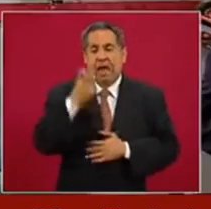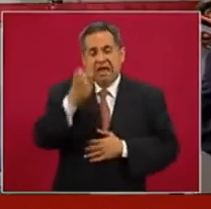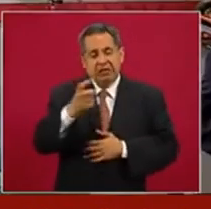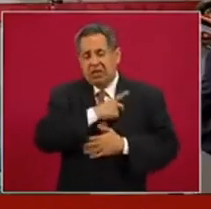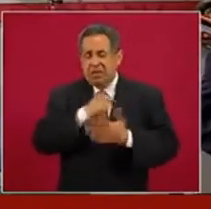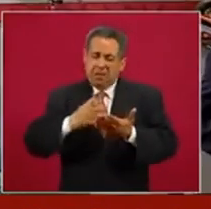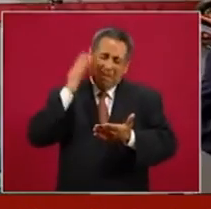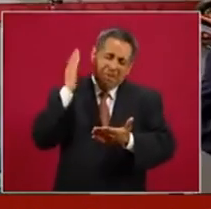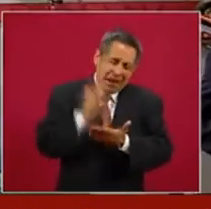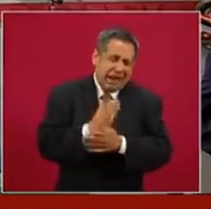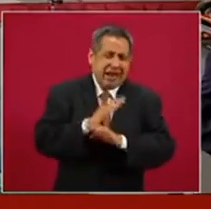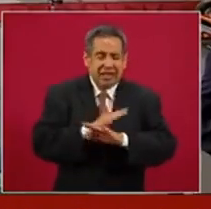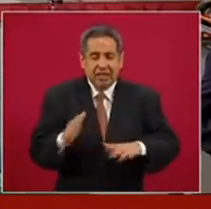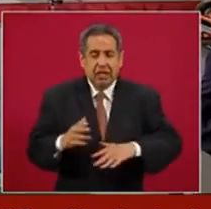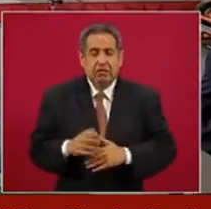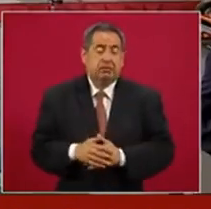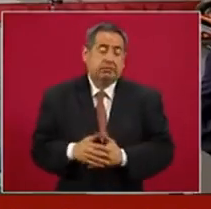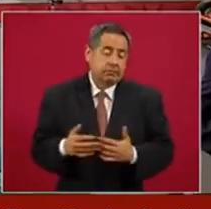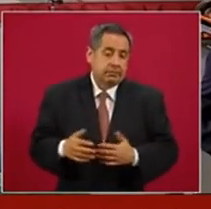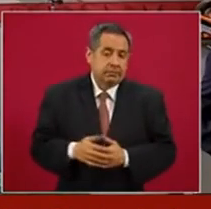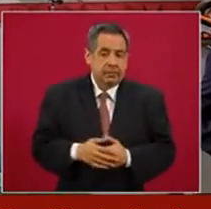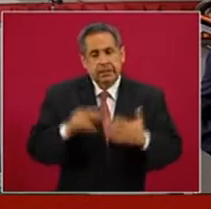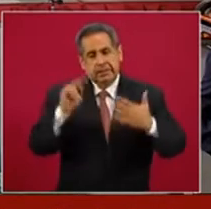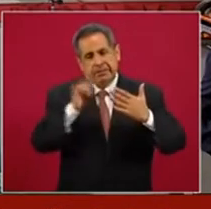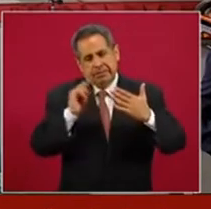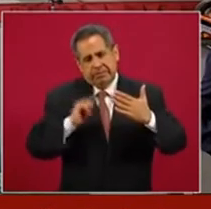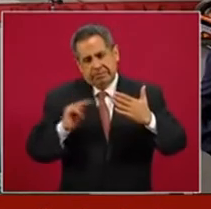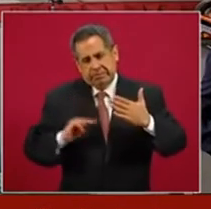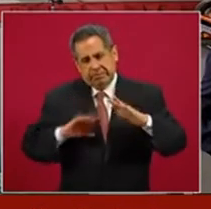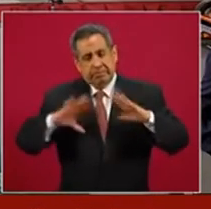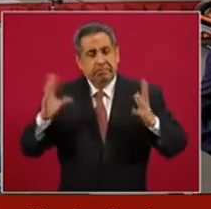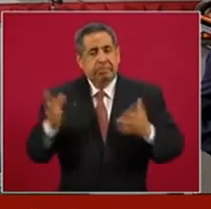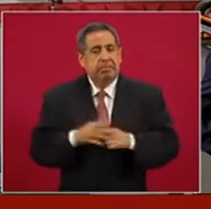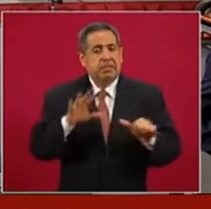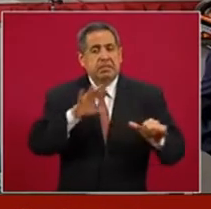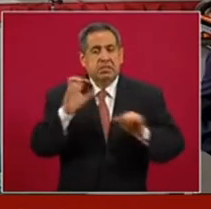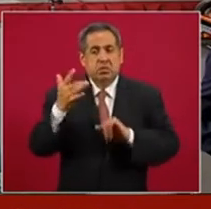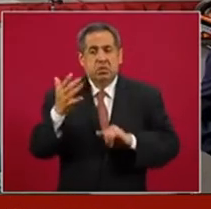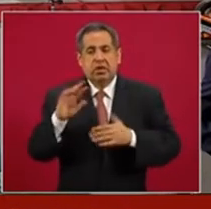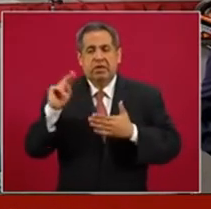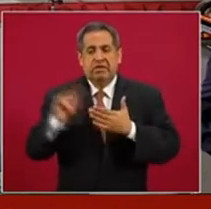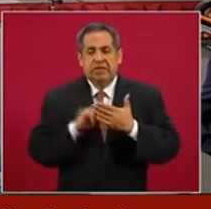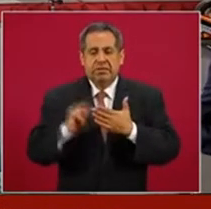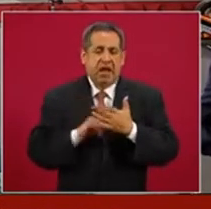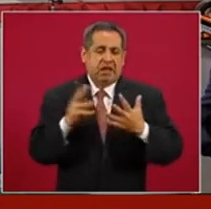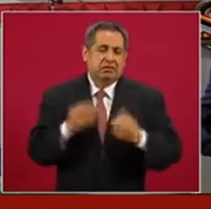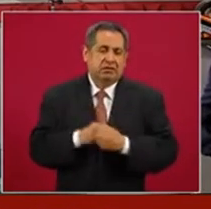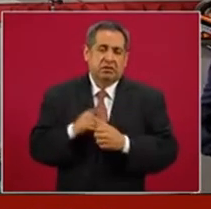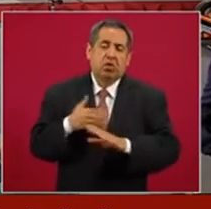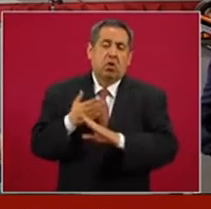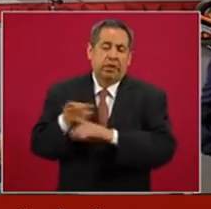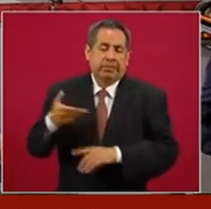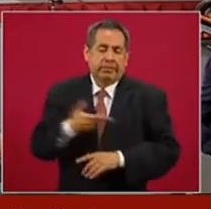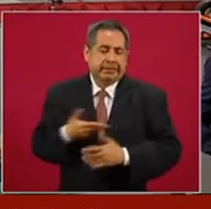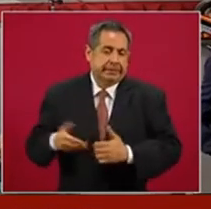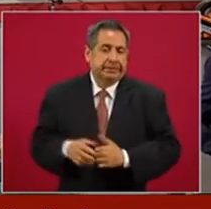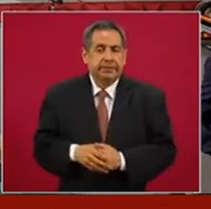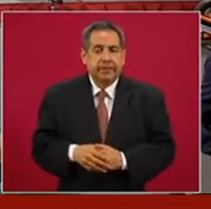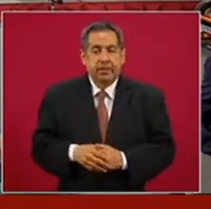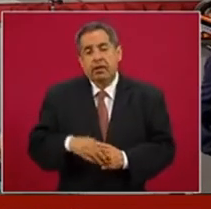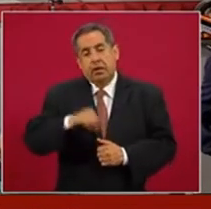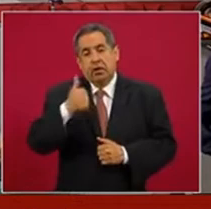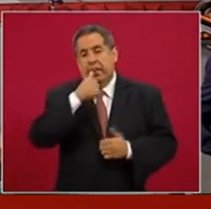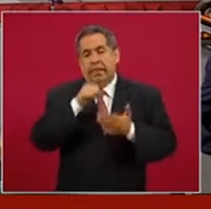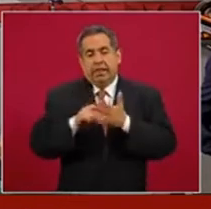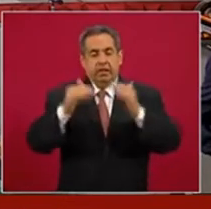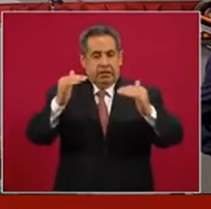parar. Y están las 650 firmas a continuación. Y la otra